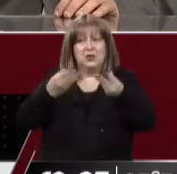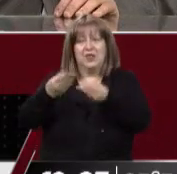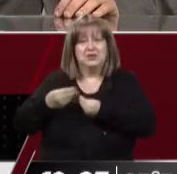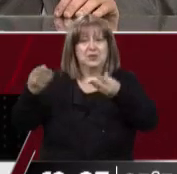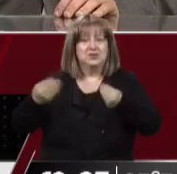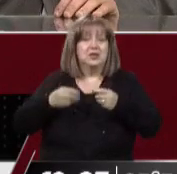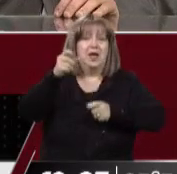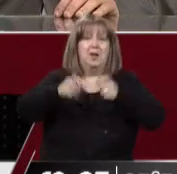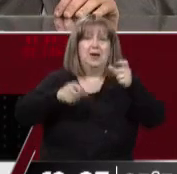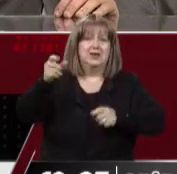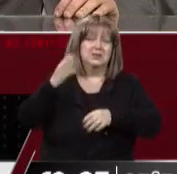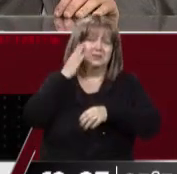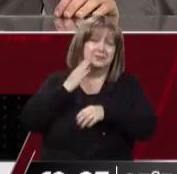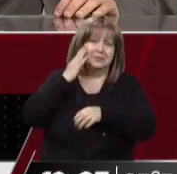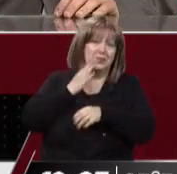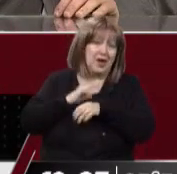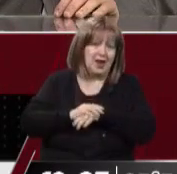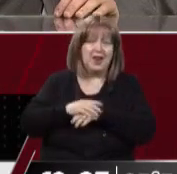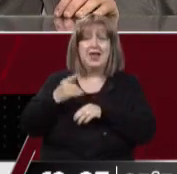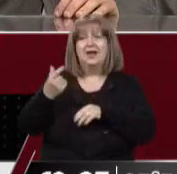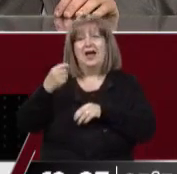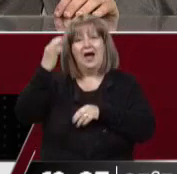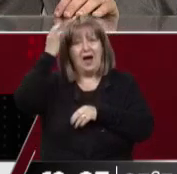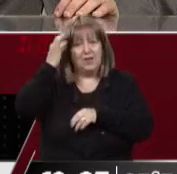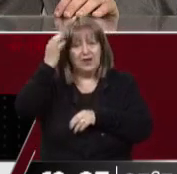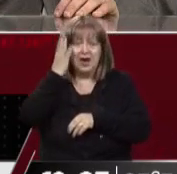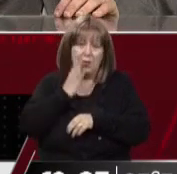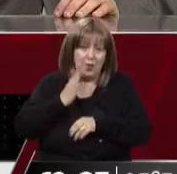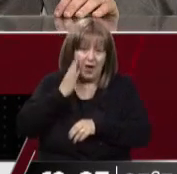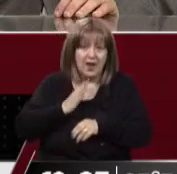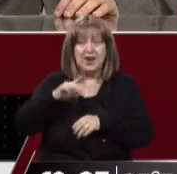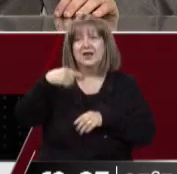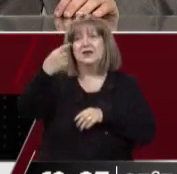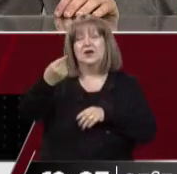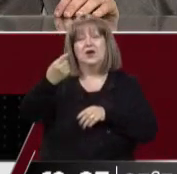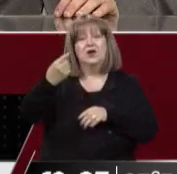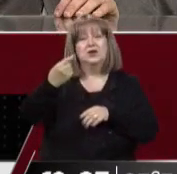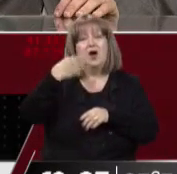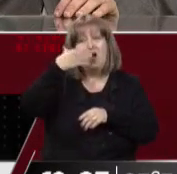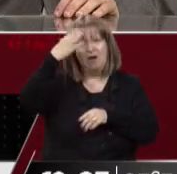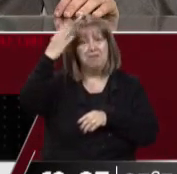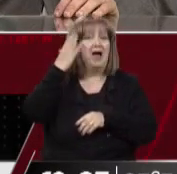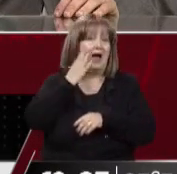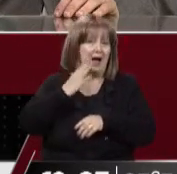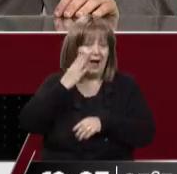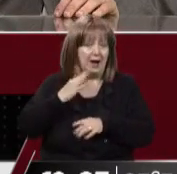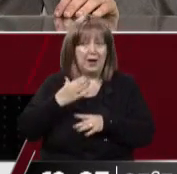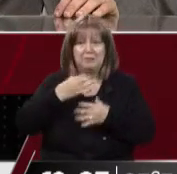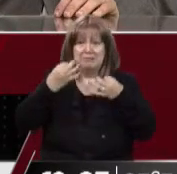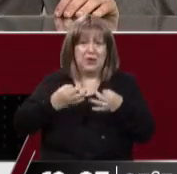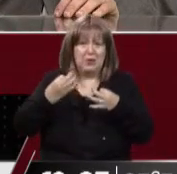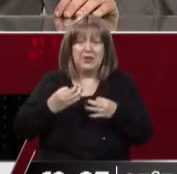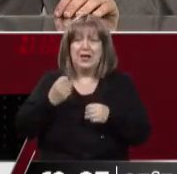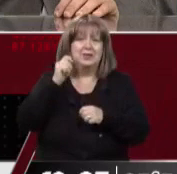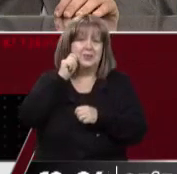lados, la gente maravillosa, tanto en África como en Medio Oriente, sí, nos trataron siempre de la mejor manera, una cosa de locos, no se dan ni